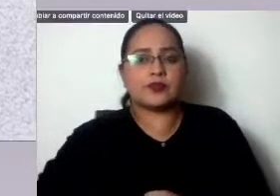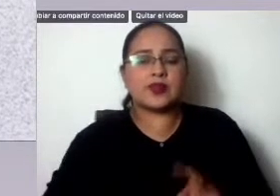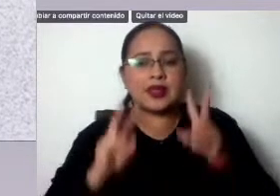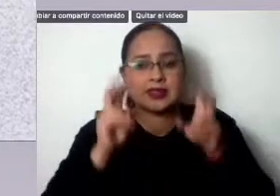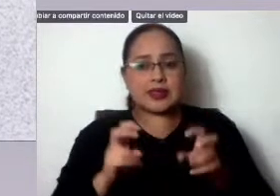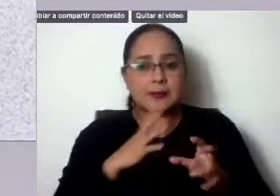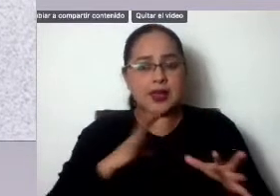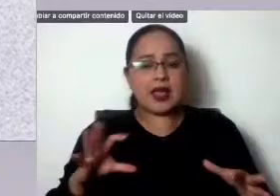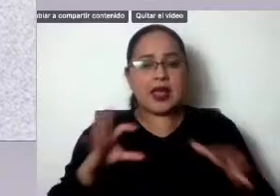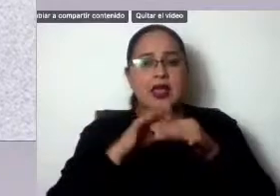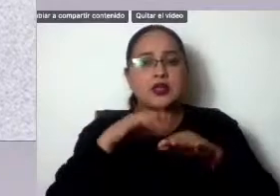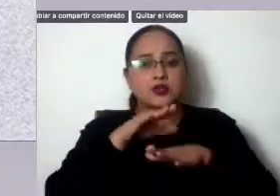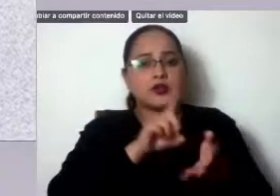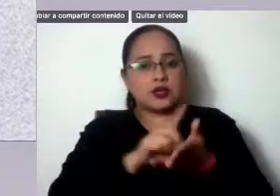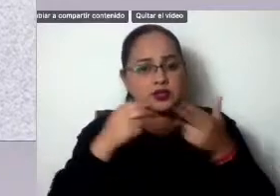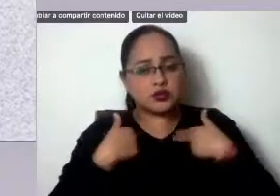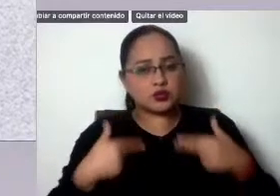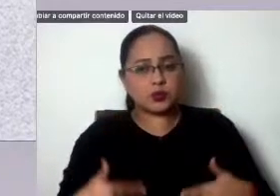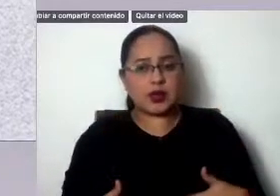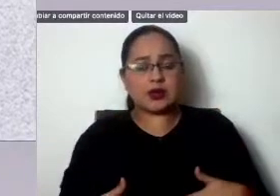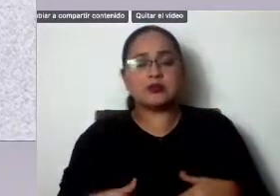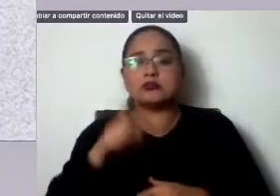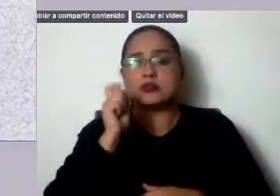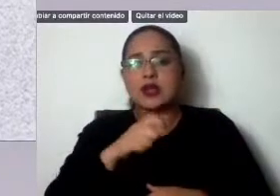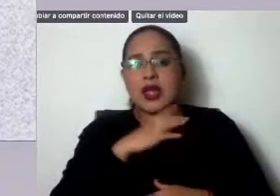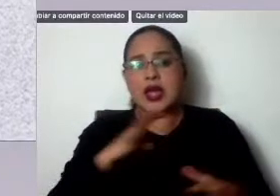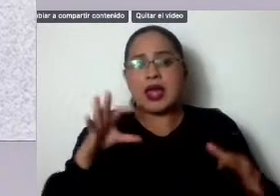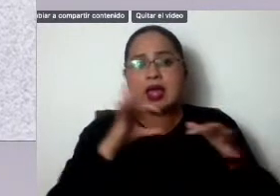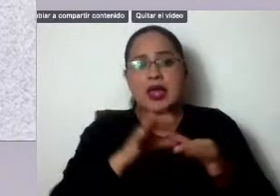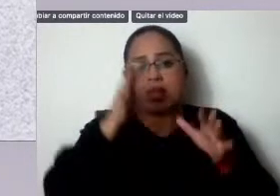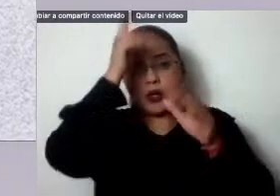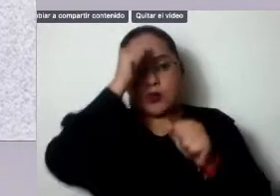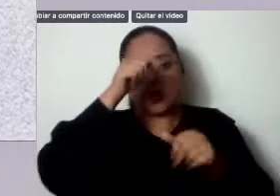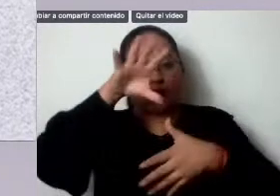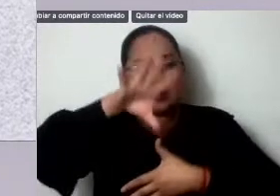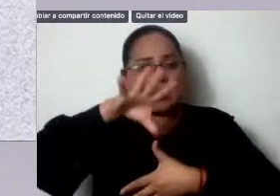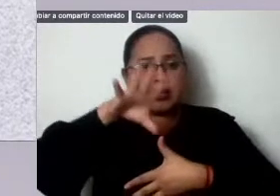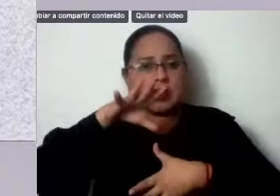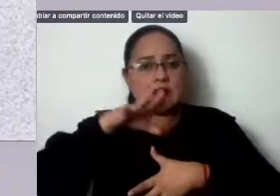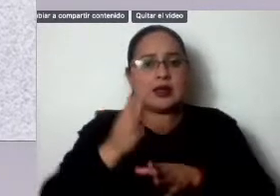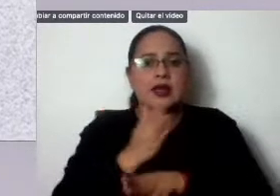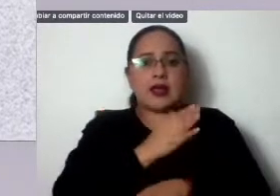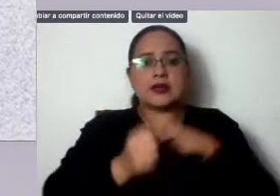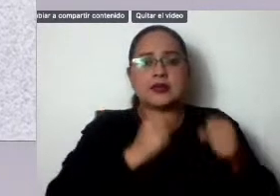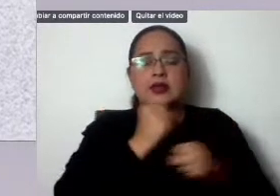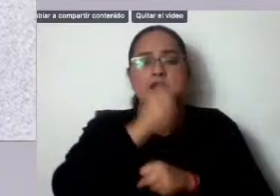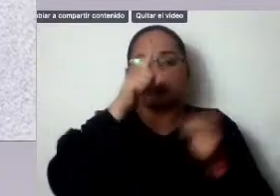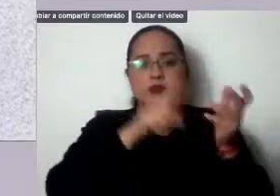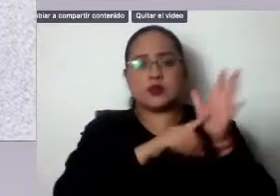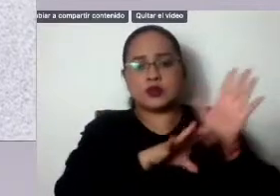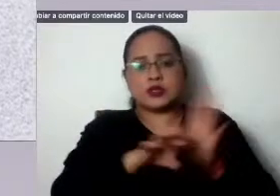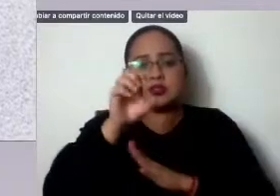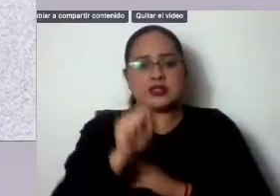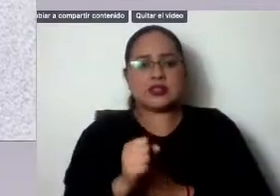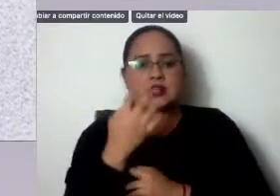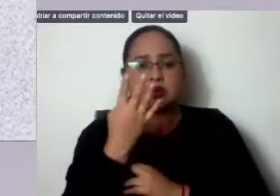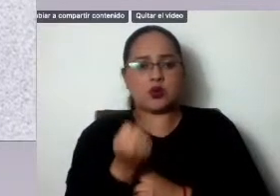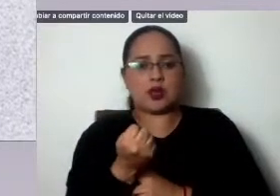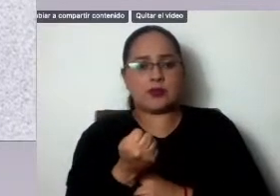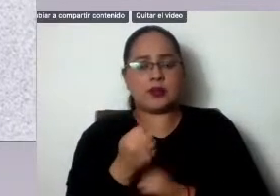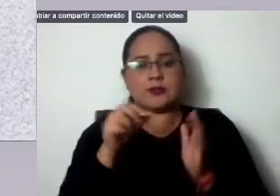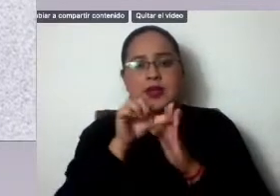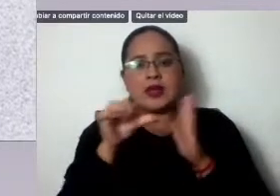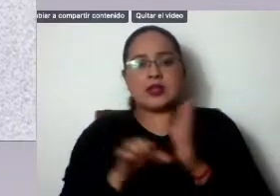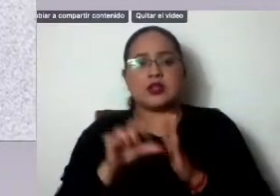de derechos humanos tenemos que la convención americana aprobada en 1969 prevé en su artículo